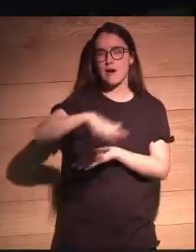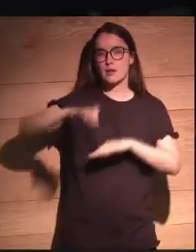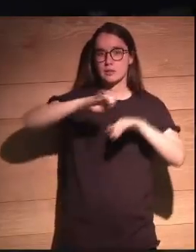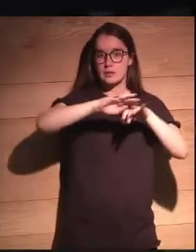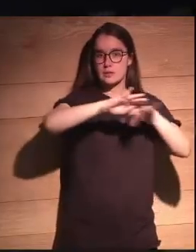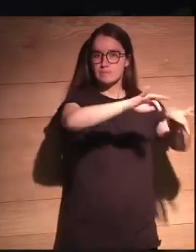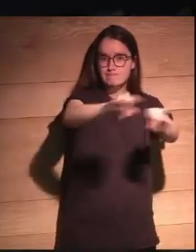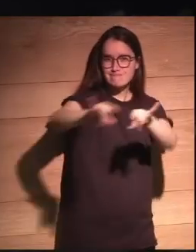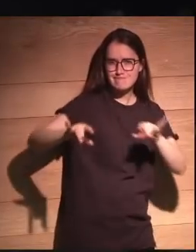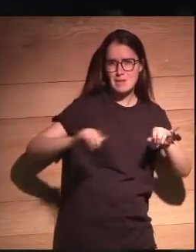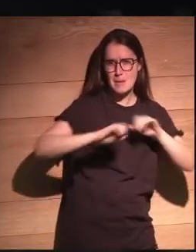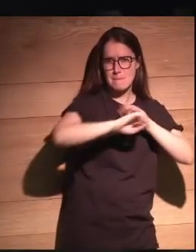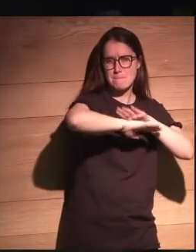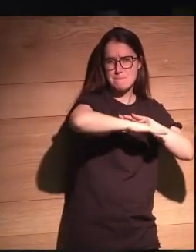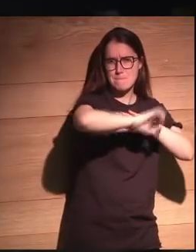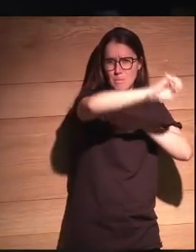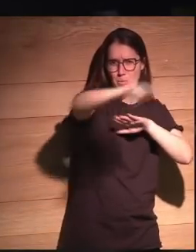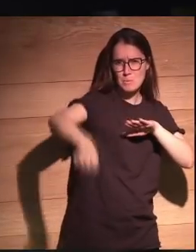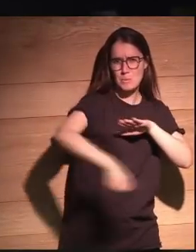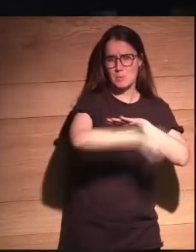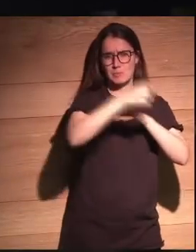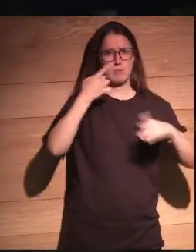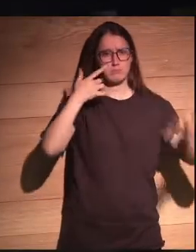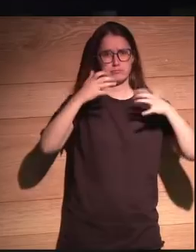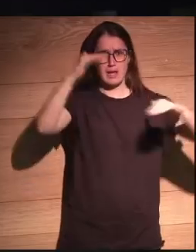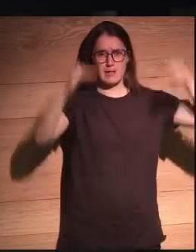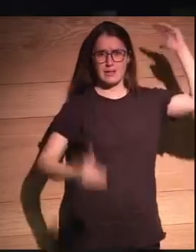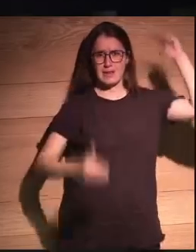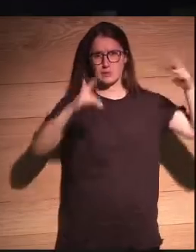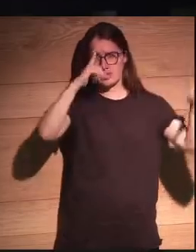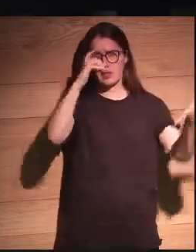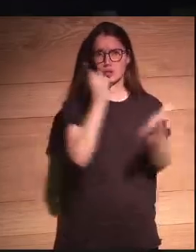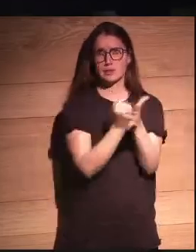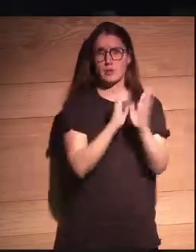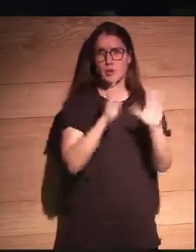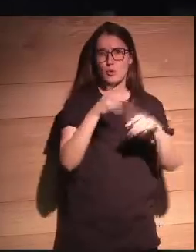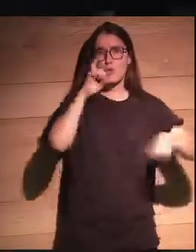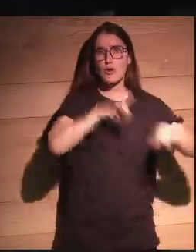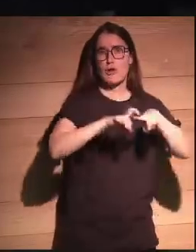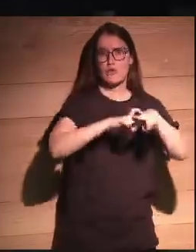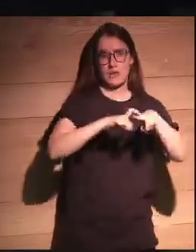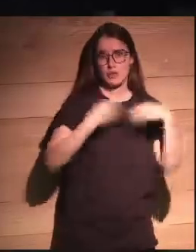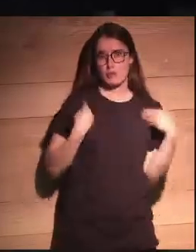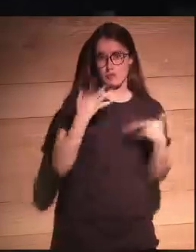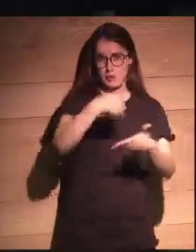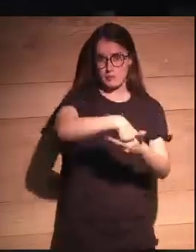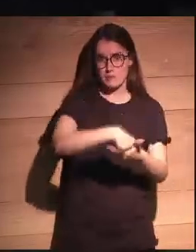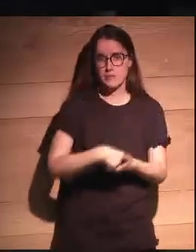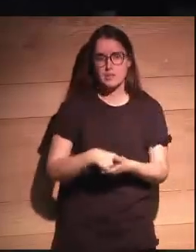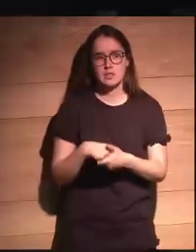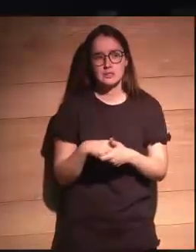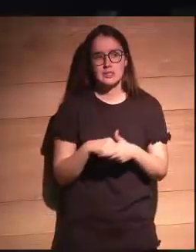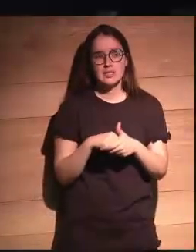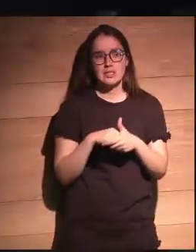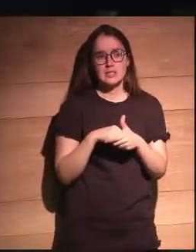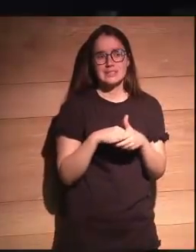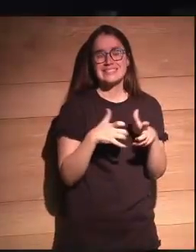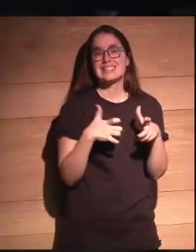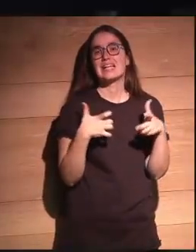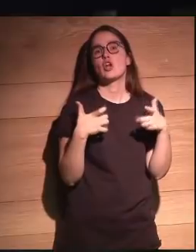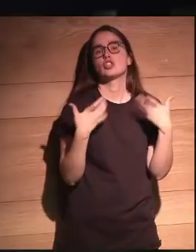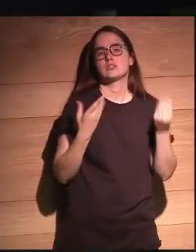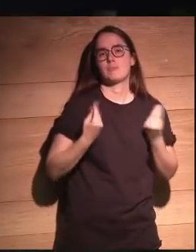descampados y abandonos actualizan en la presente desigualdad el estigma de los grupos racializados allí realojados. De los esqueletos abandonados